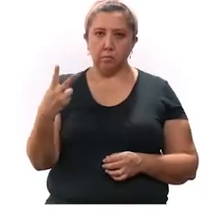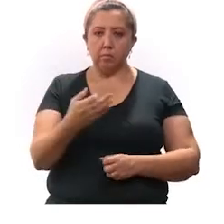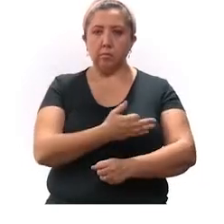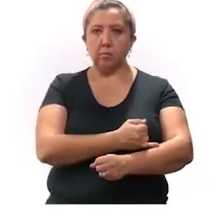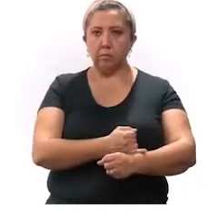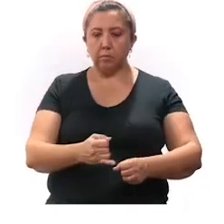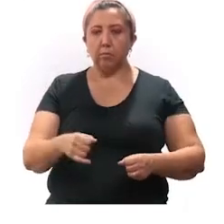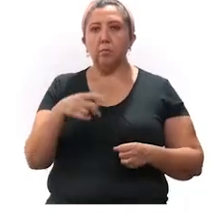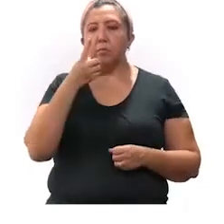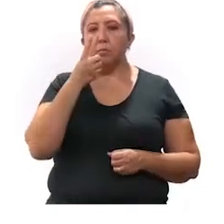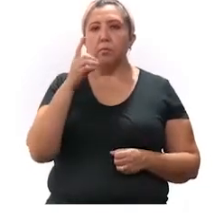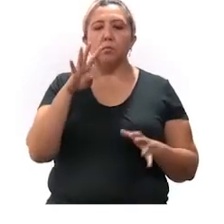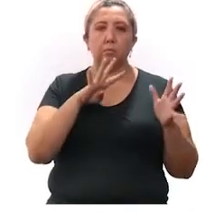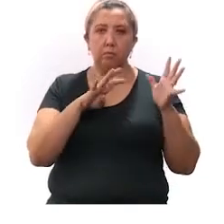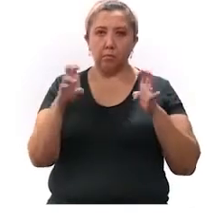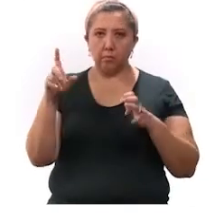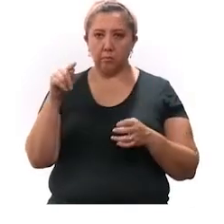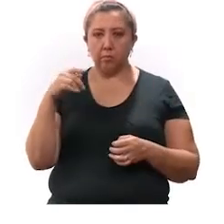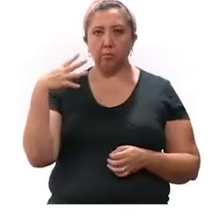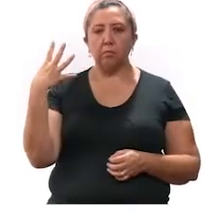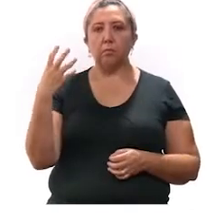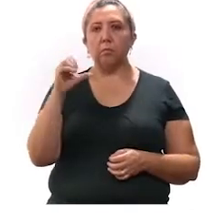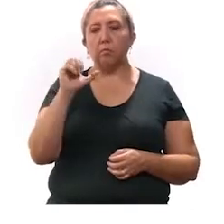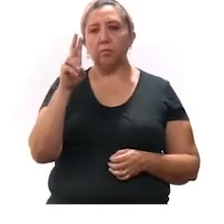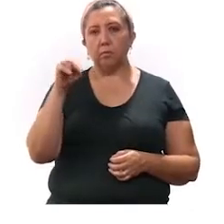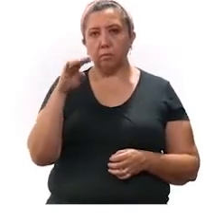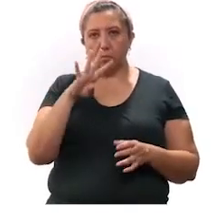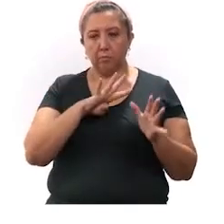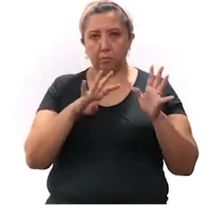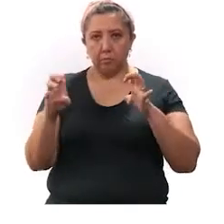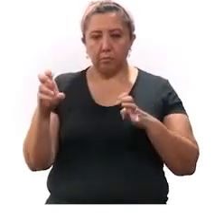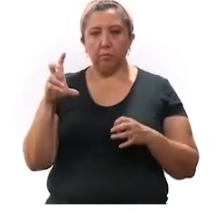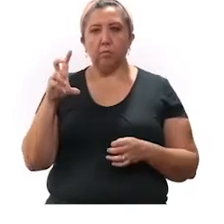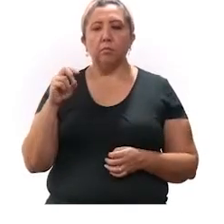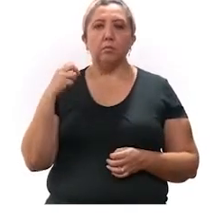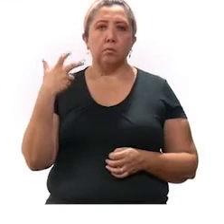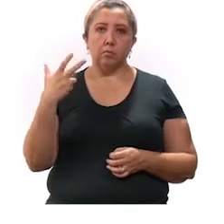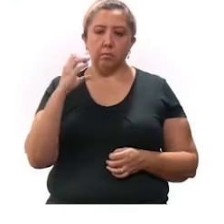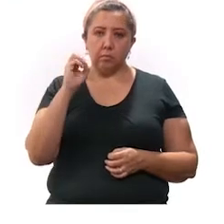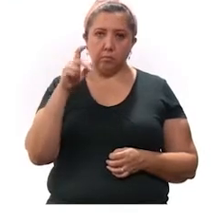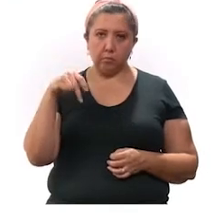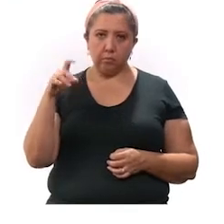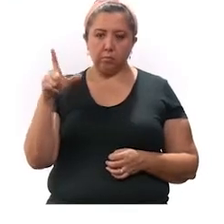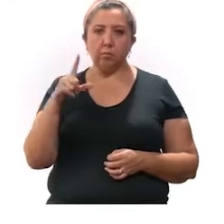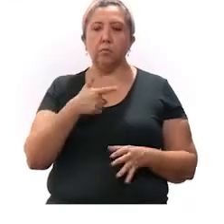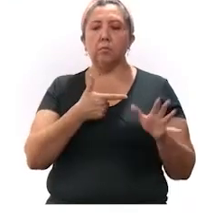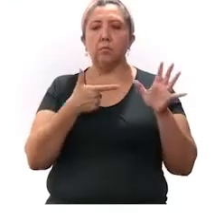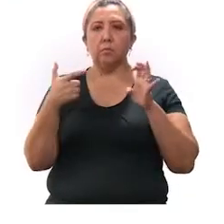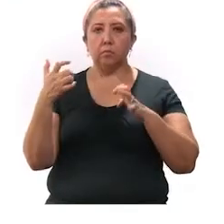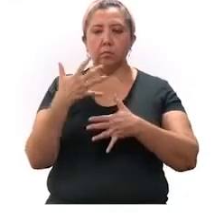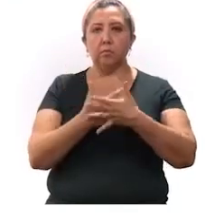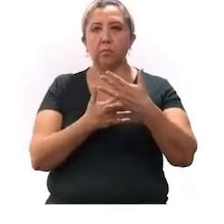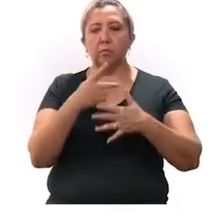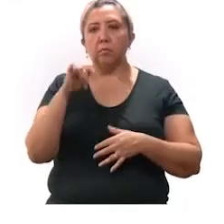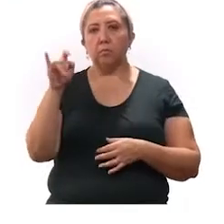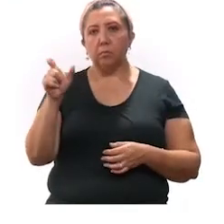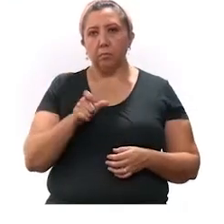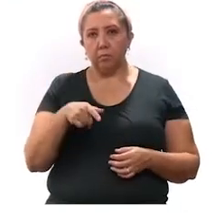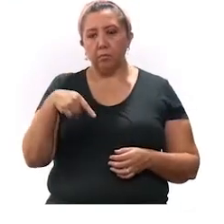Izamal, 974, Acanqué, 938, Concal, 715,